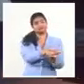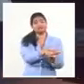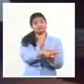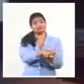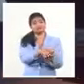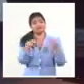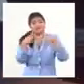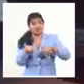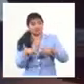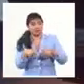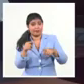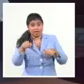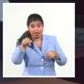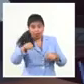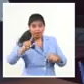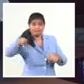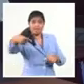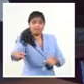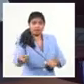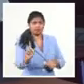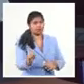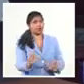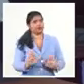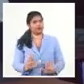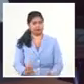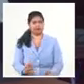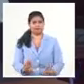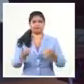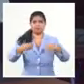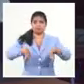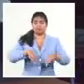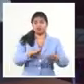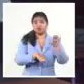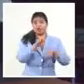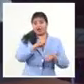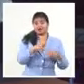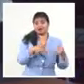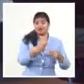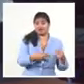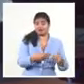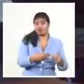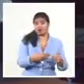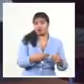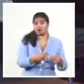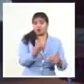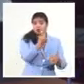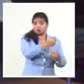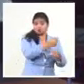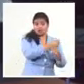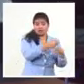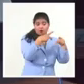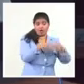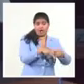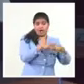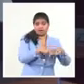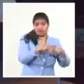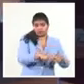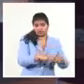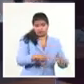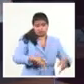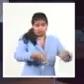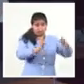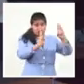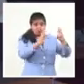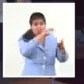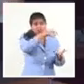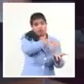en poco tiempo. Incluso la situación es tal que hay veces que le hacemos un trabajo de mantenimiento en una planta, pero que no